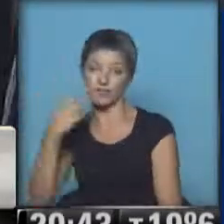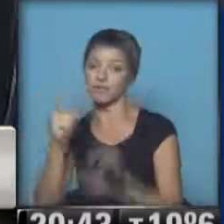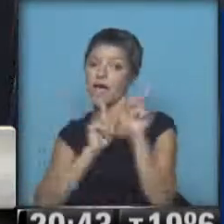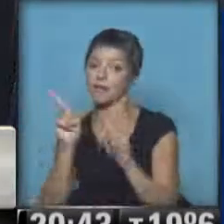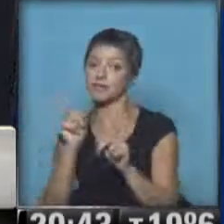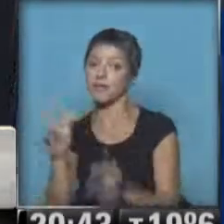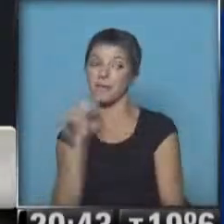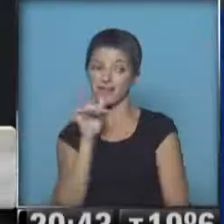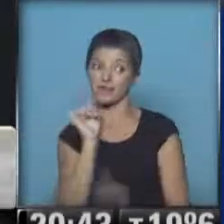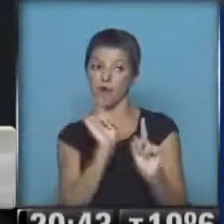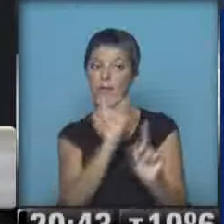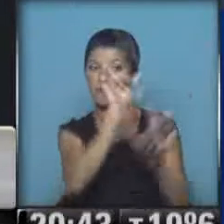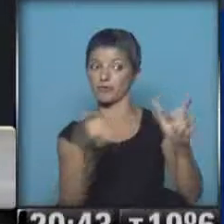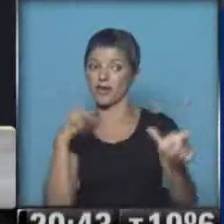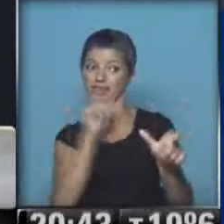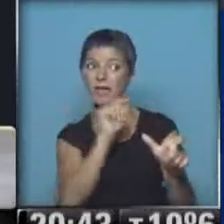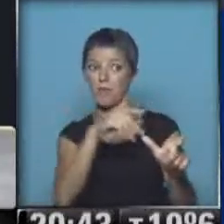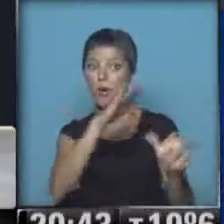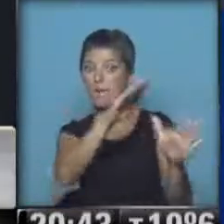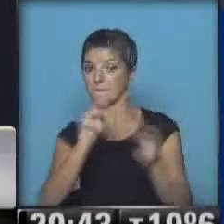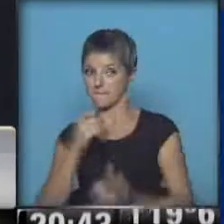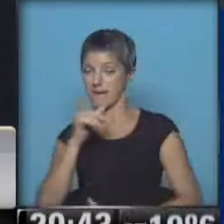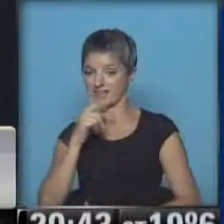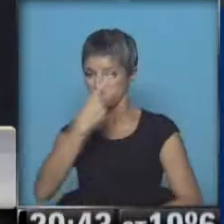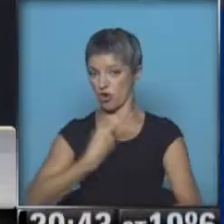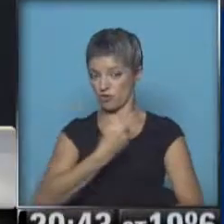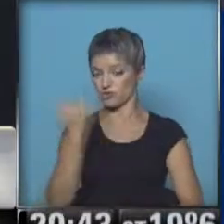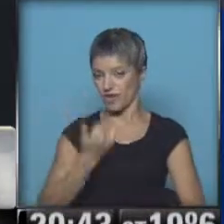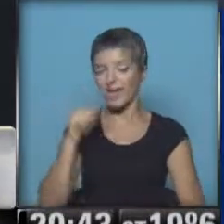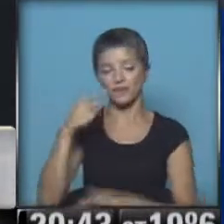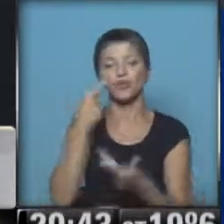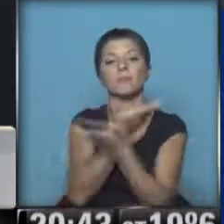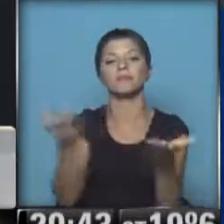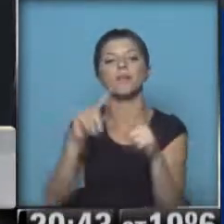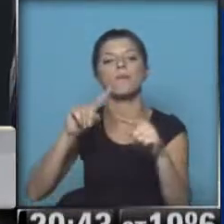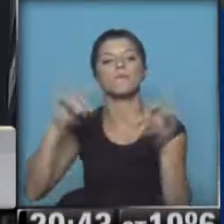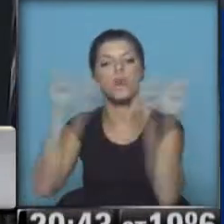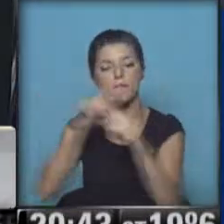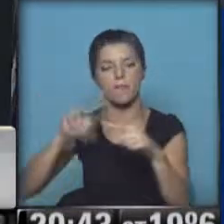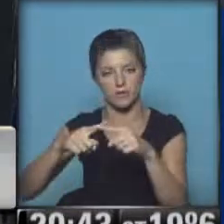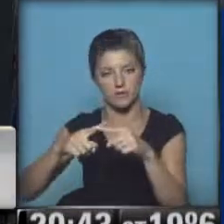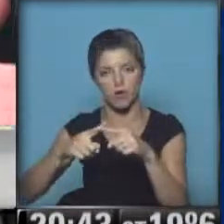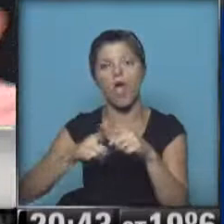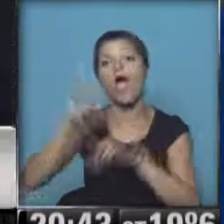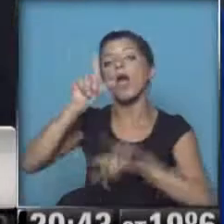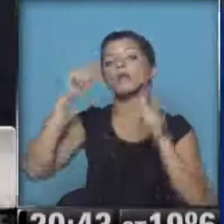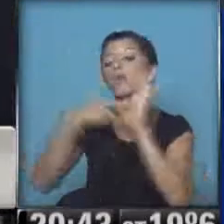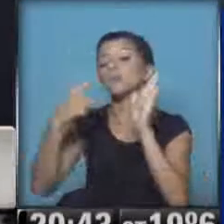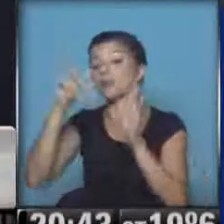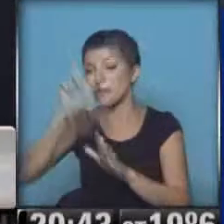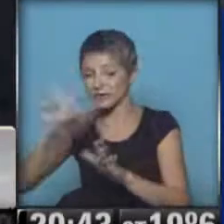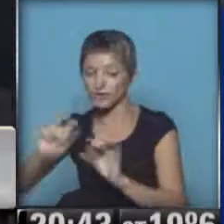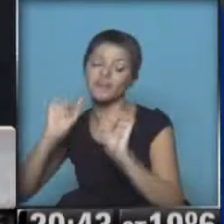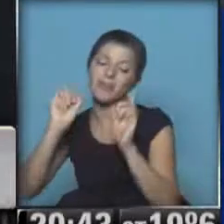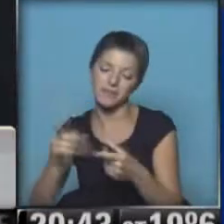nos parecemos a los que estamos criticando, esto representa un problema político. Hay cuestiones personales también, y sí, los